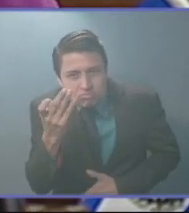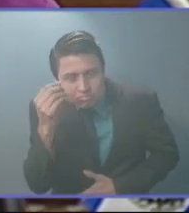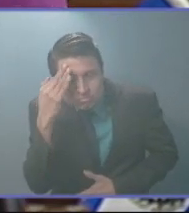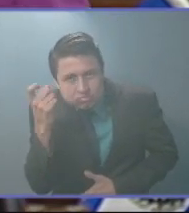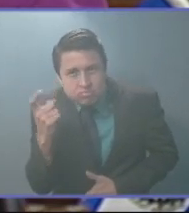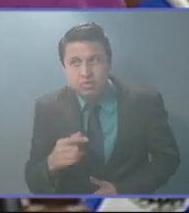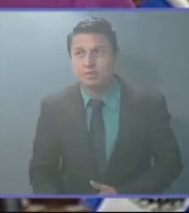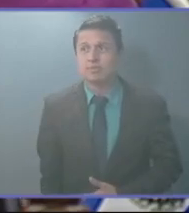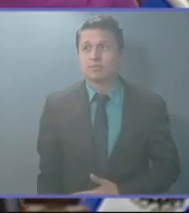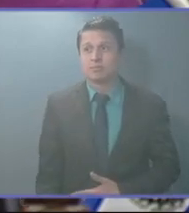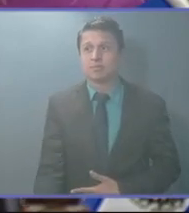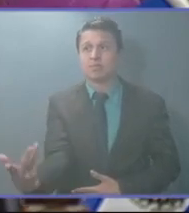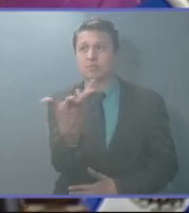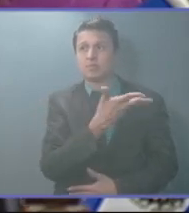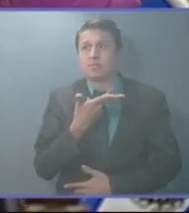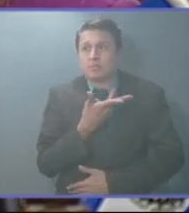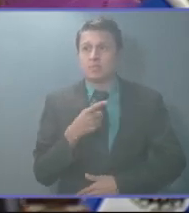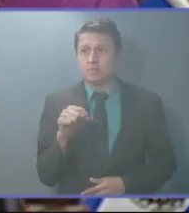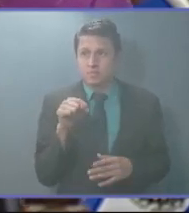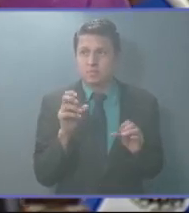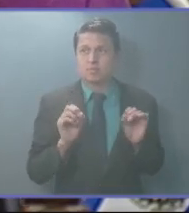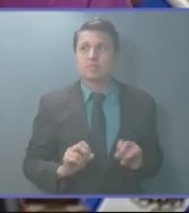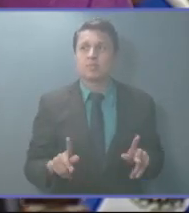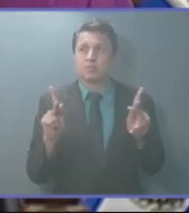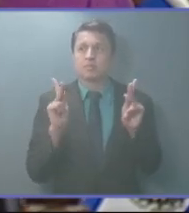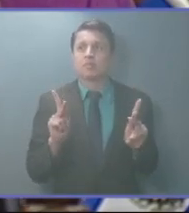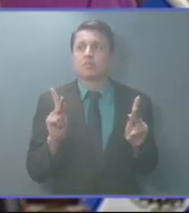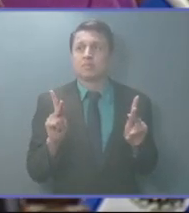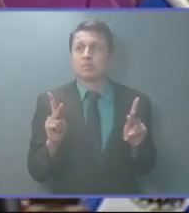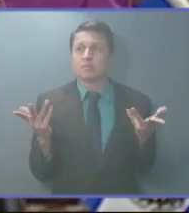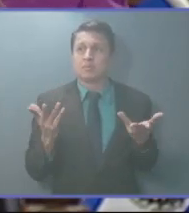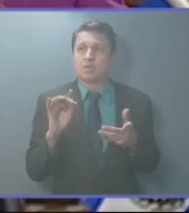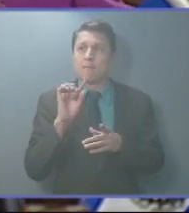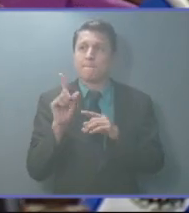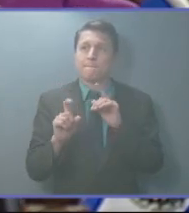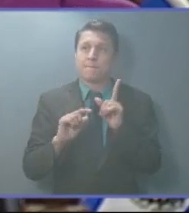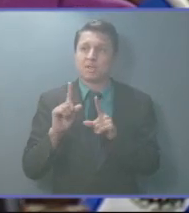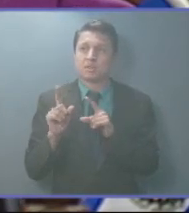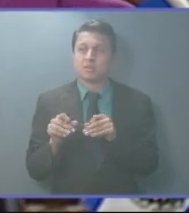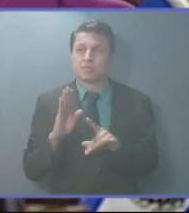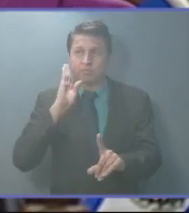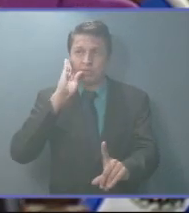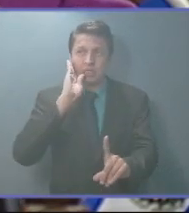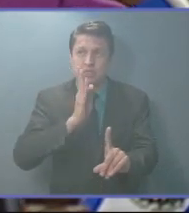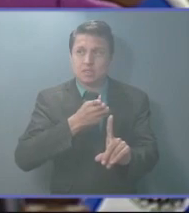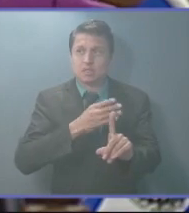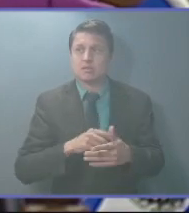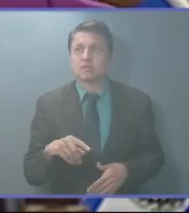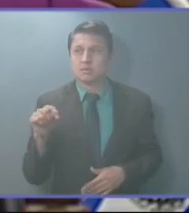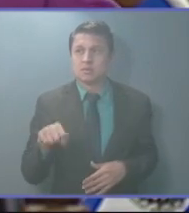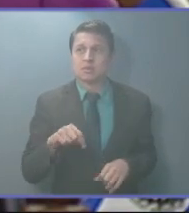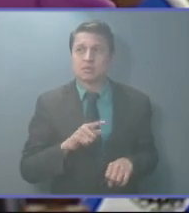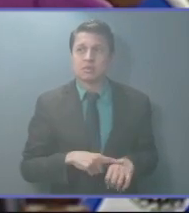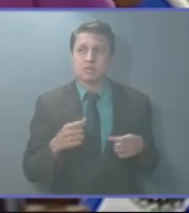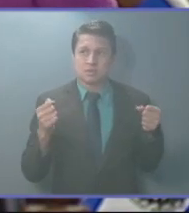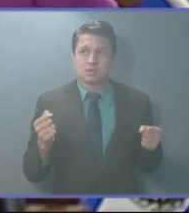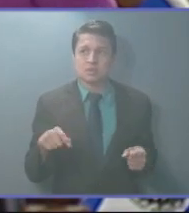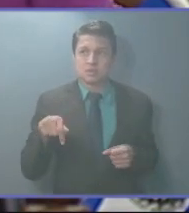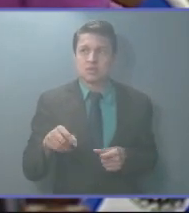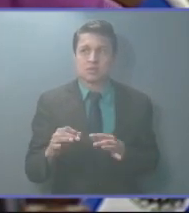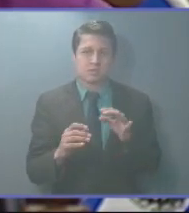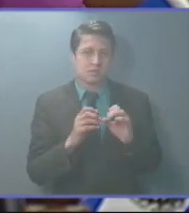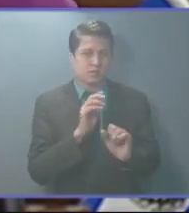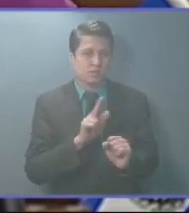es que aquí estamos nosotros con la posibilidad de hacerle las preguntas de manera directa en este curul en este